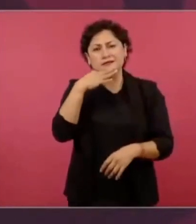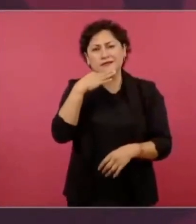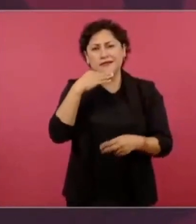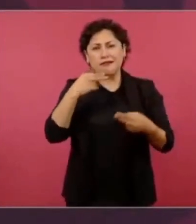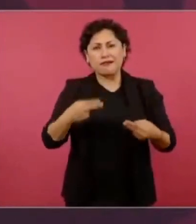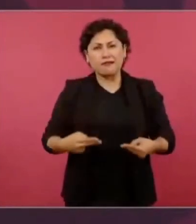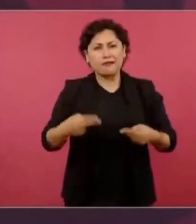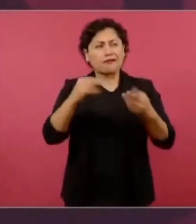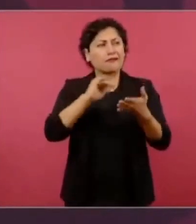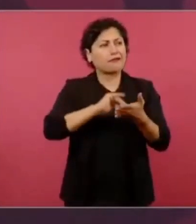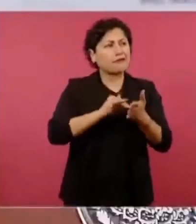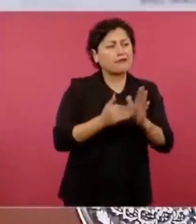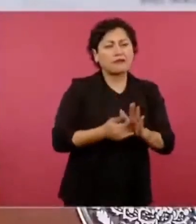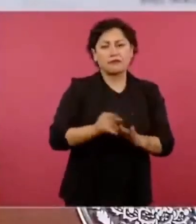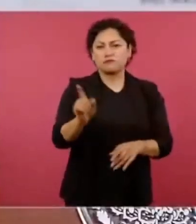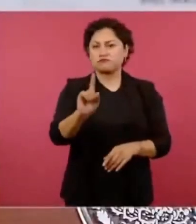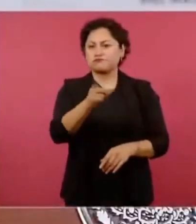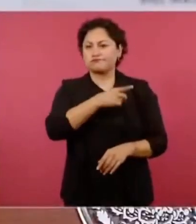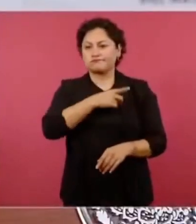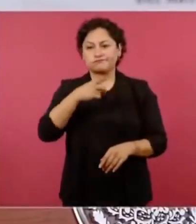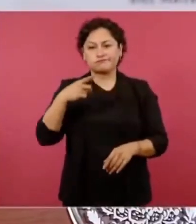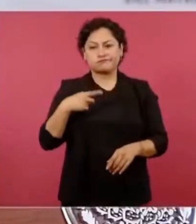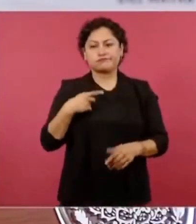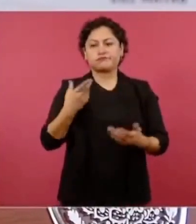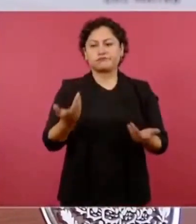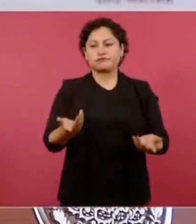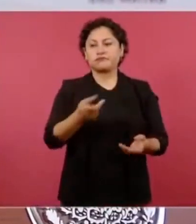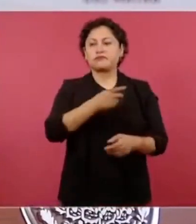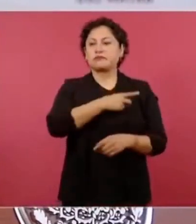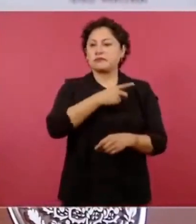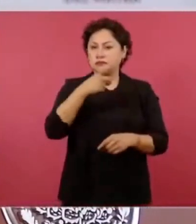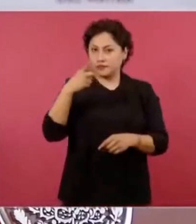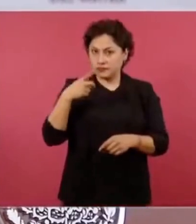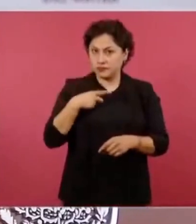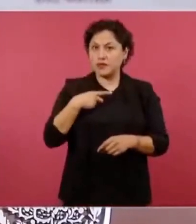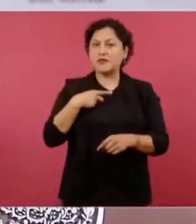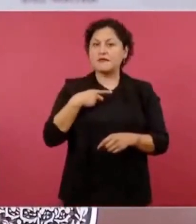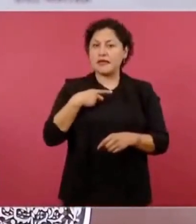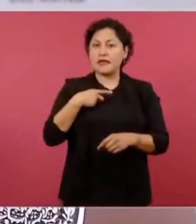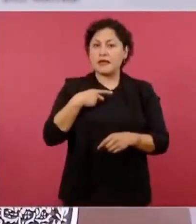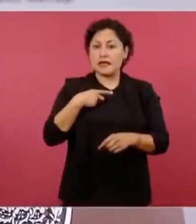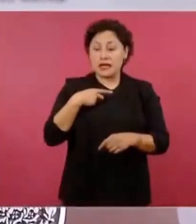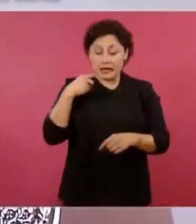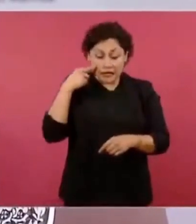que se siga limpiando de corrupción el país, que no le hace que se enojen,